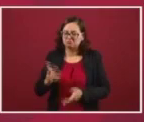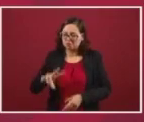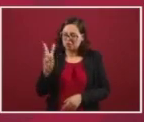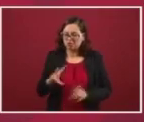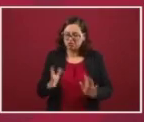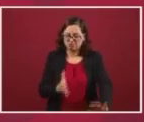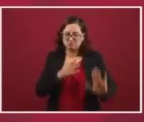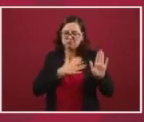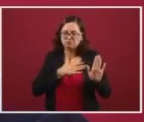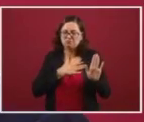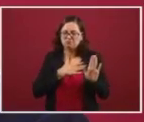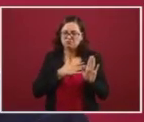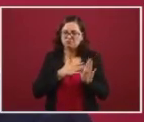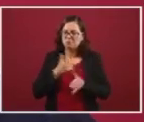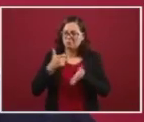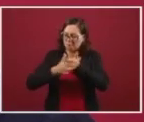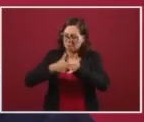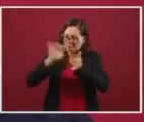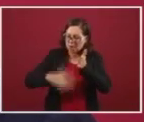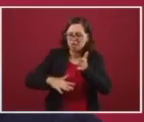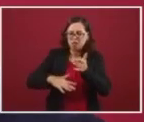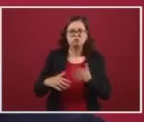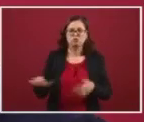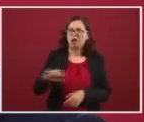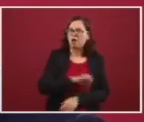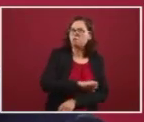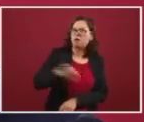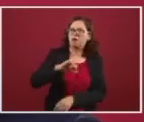garantizar que no aumente